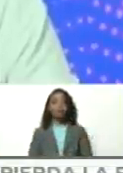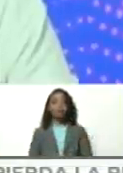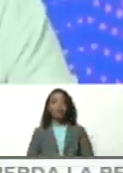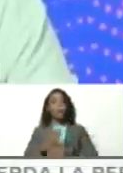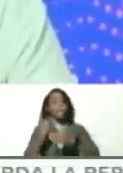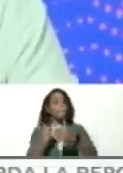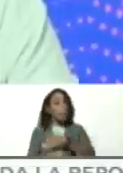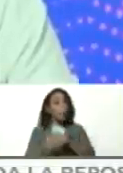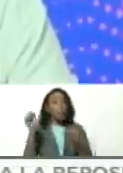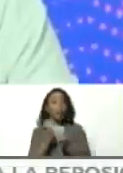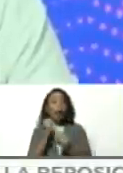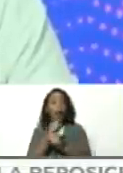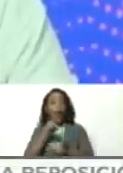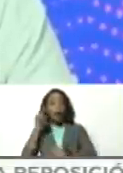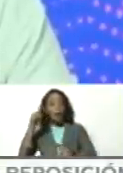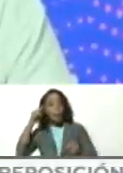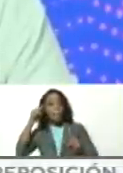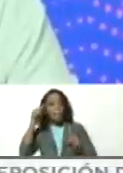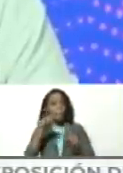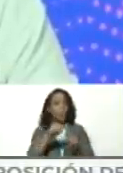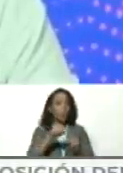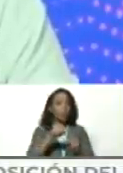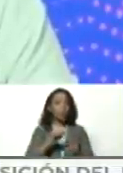Vamos a trabajar en esa dirección.